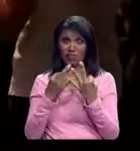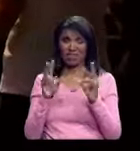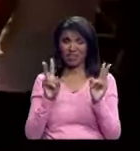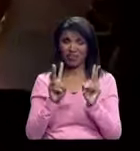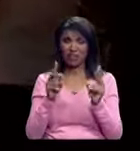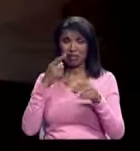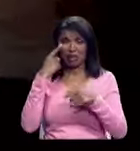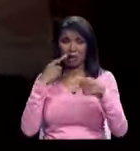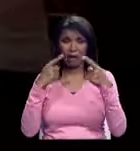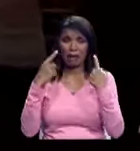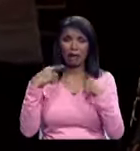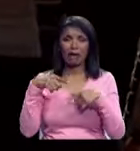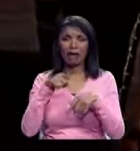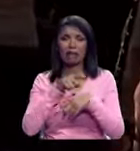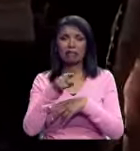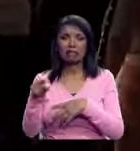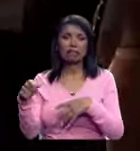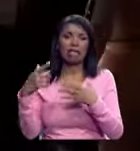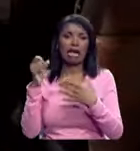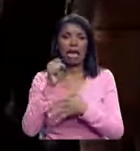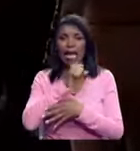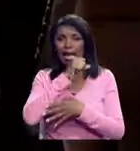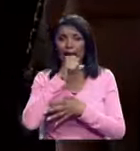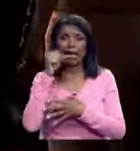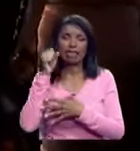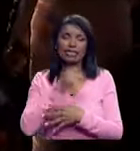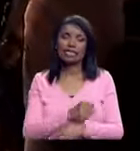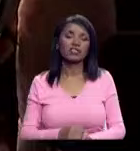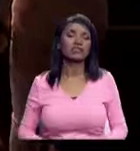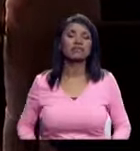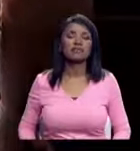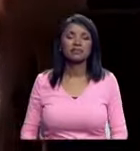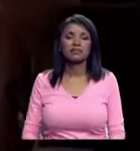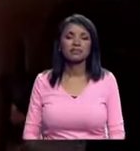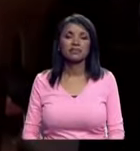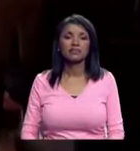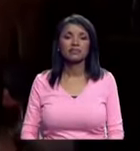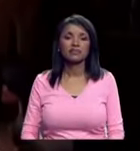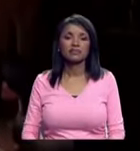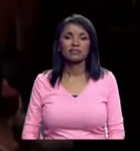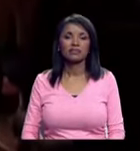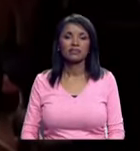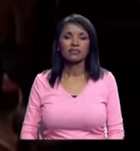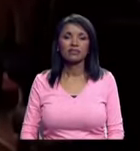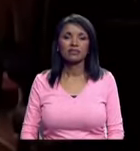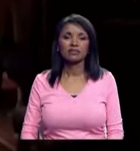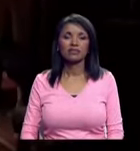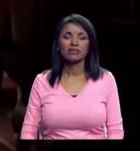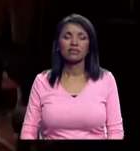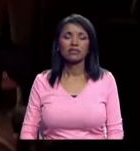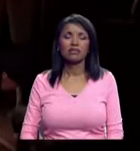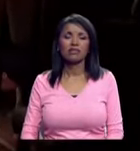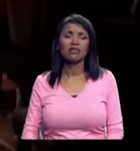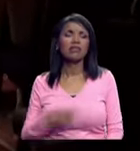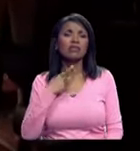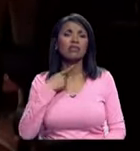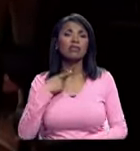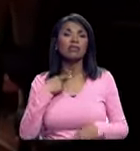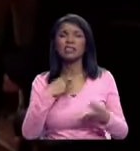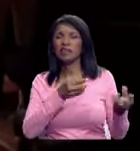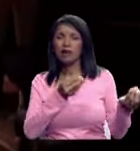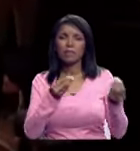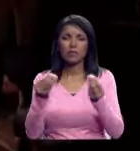las canciones favoritas de Rosa, decía el pastor hace algunos minutos. Vamos a empezar con lo que le gustaba hacer a